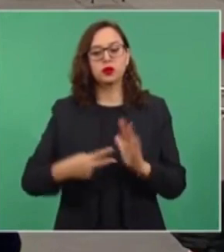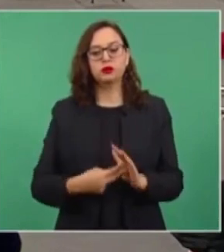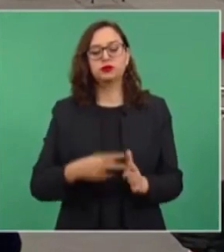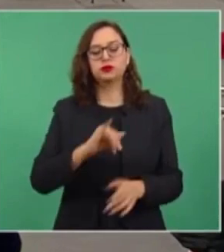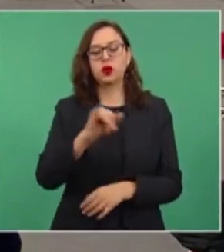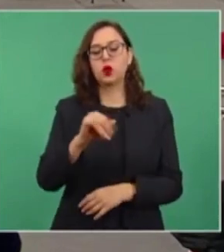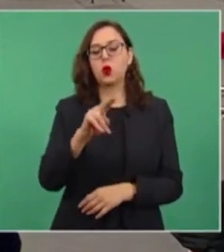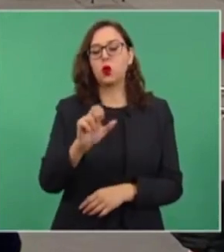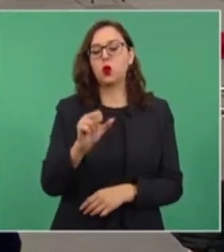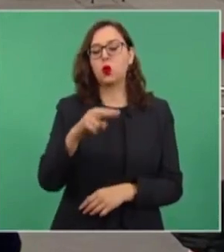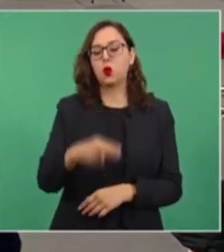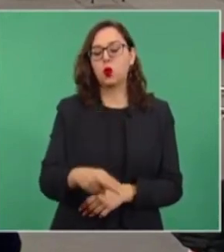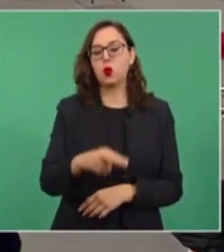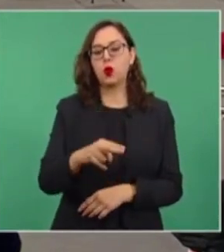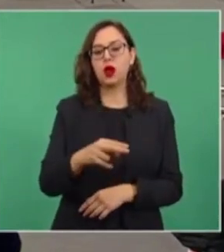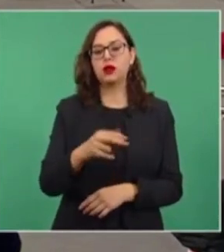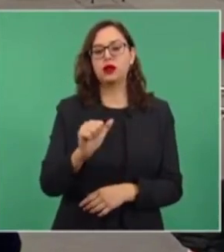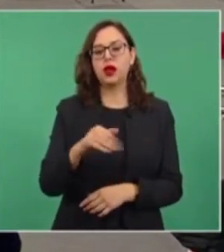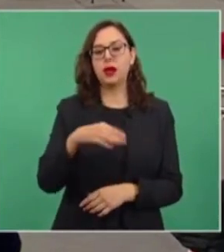G. Ferambera,